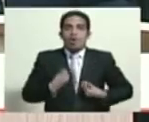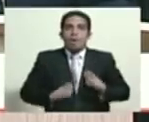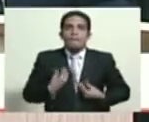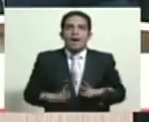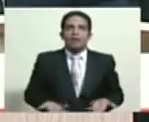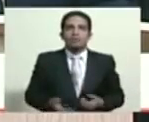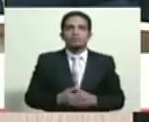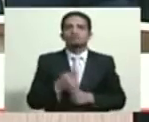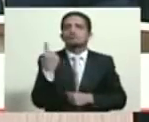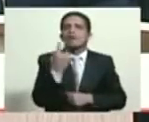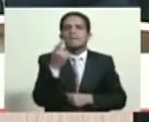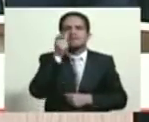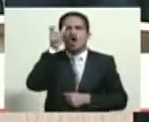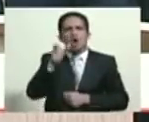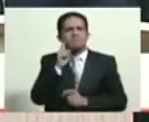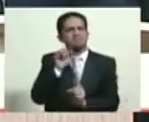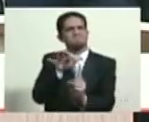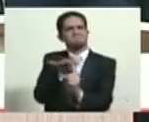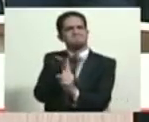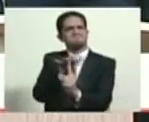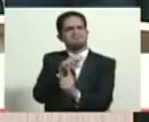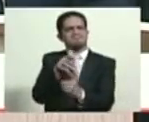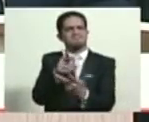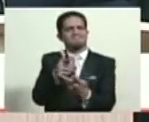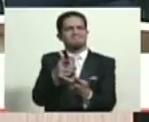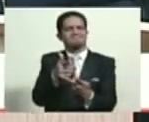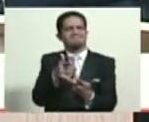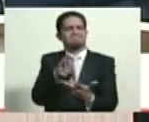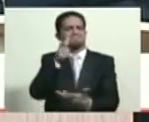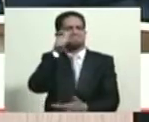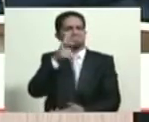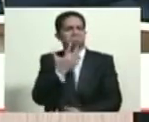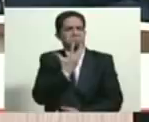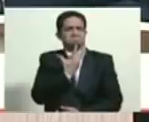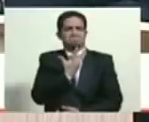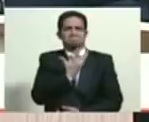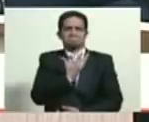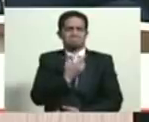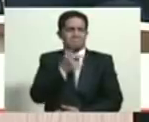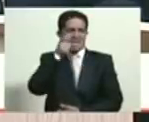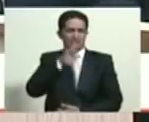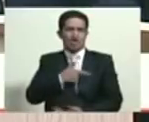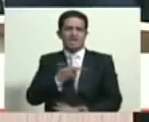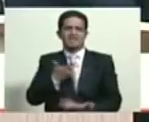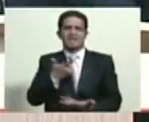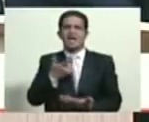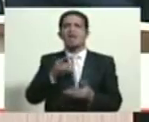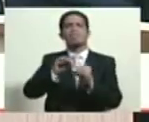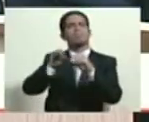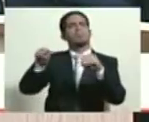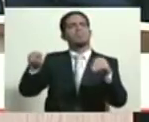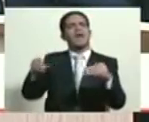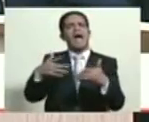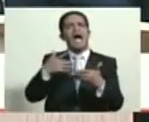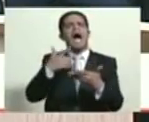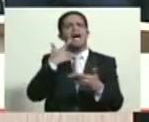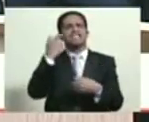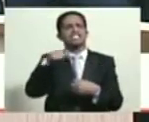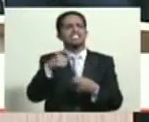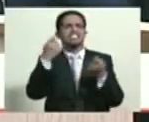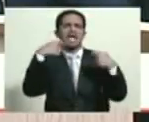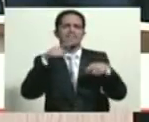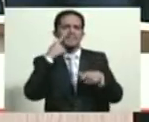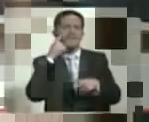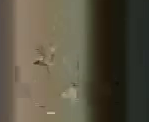Solamente un psicópata muy precario, muy escaso, se le puede ocurrir convocar un simulacro de homicidio.